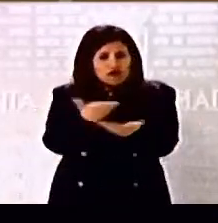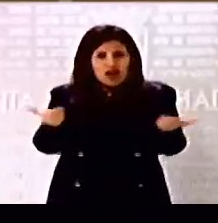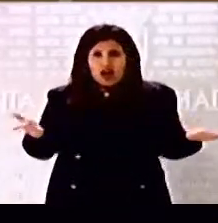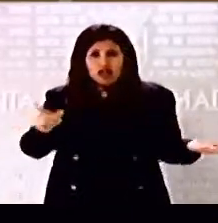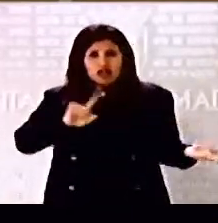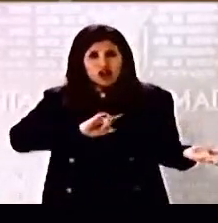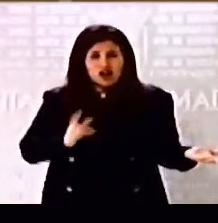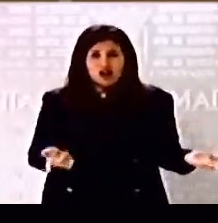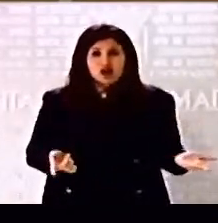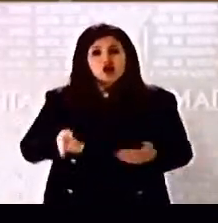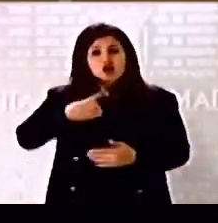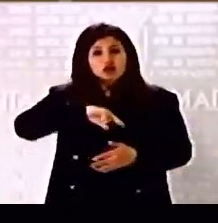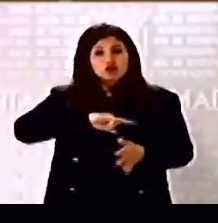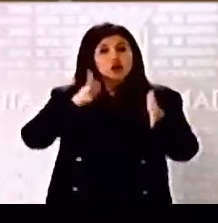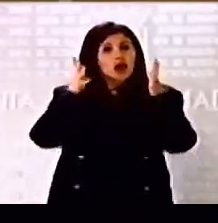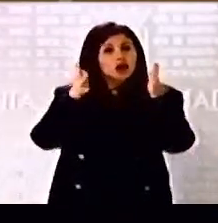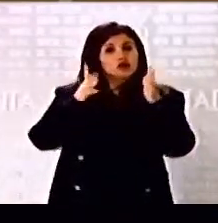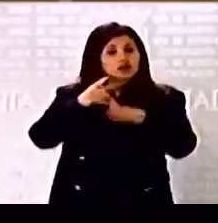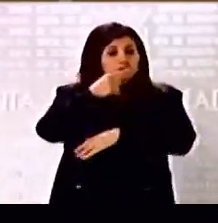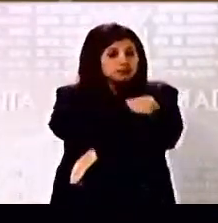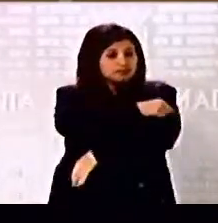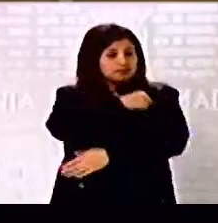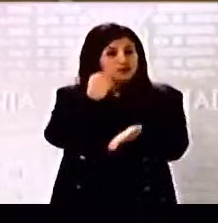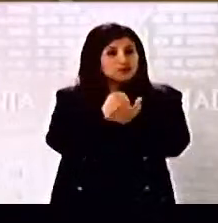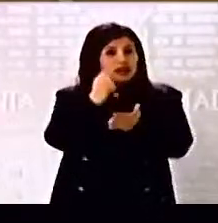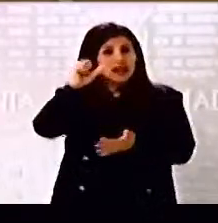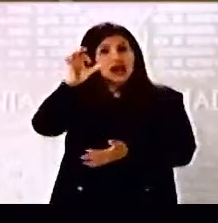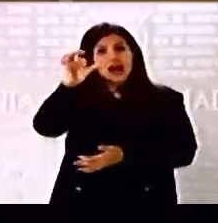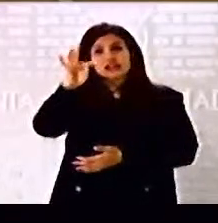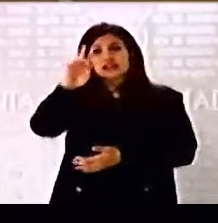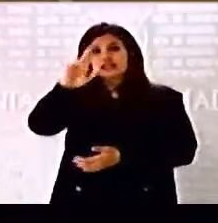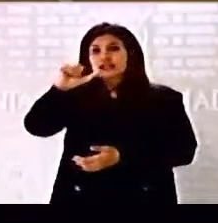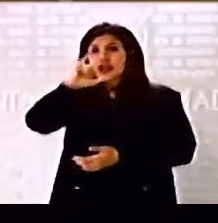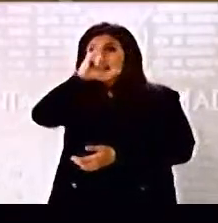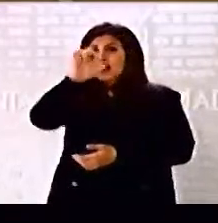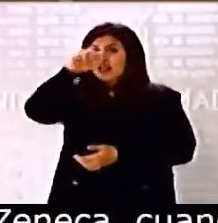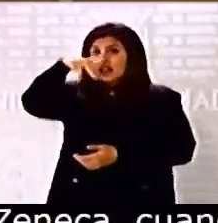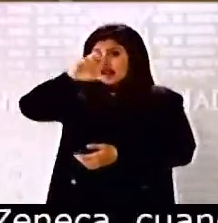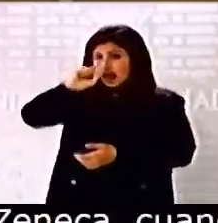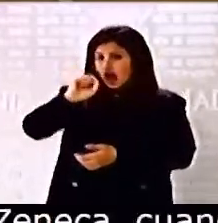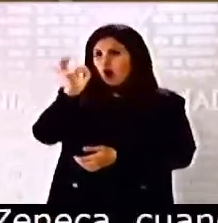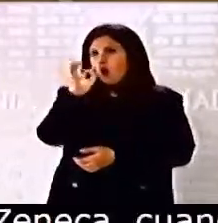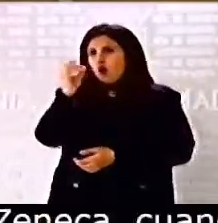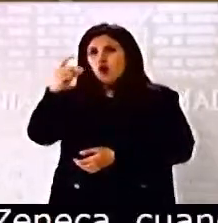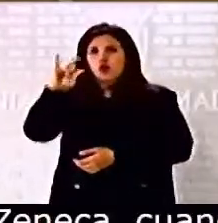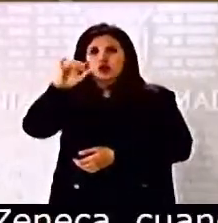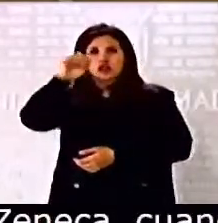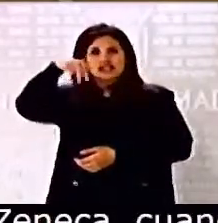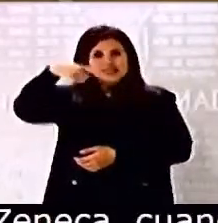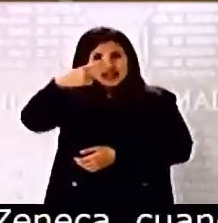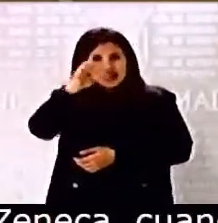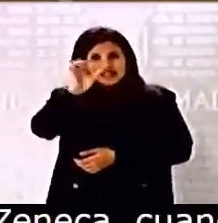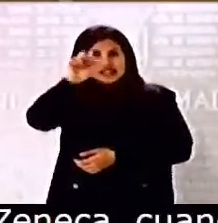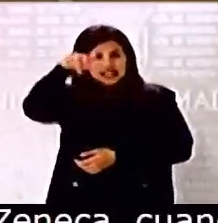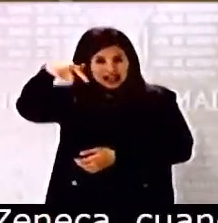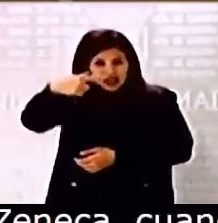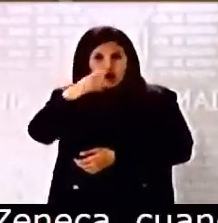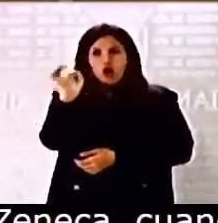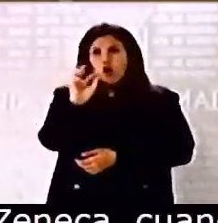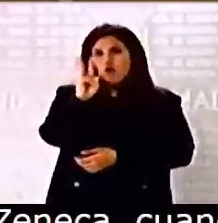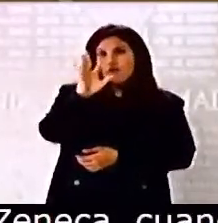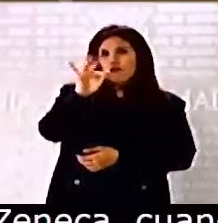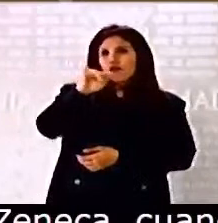con AstraZeneca, cuando estamos recomendando la vacunación con Janssen, cuando estamos recomendando la vacunación con